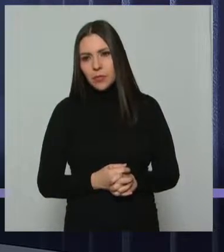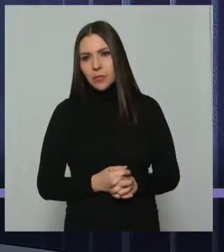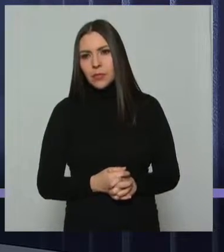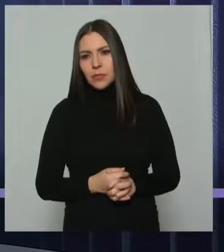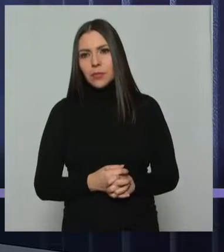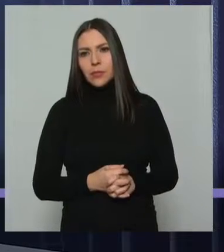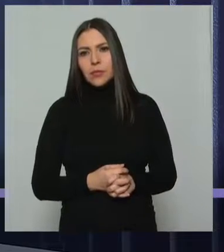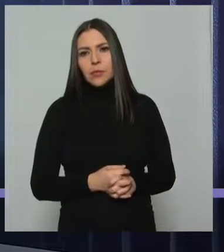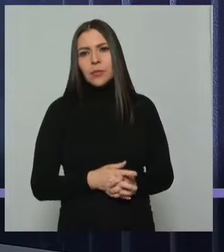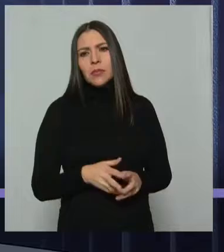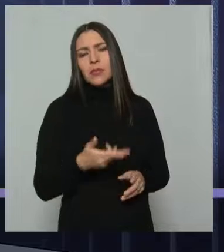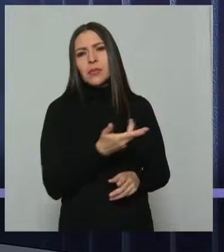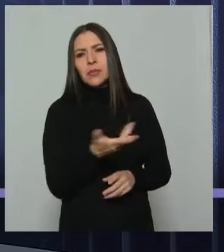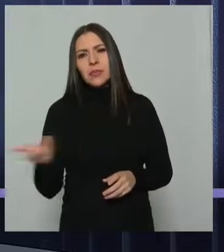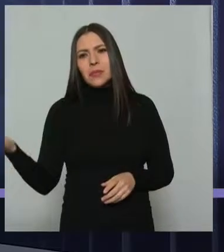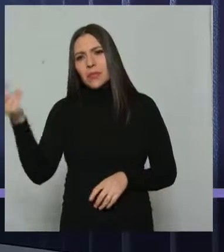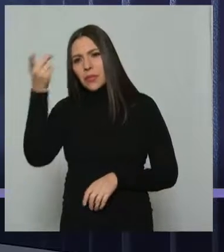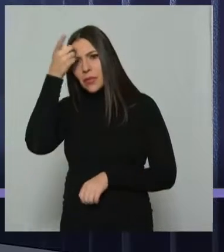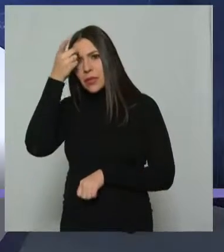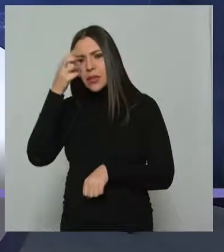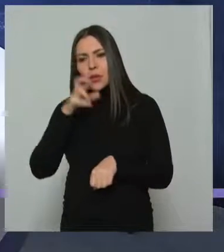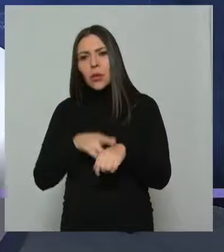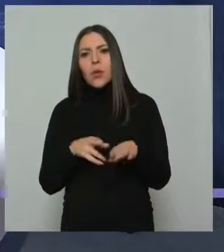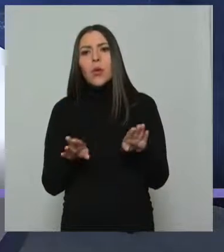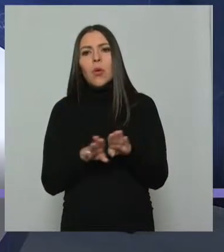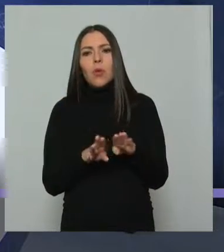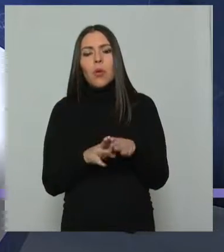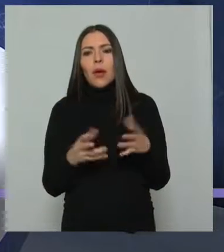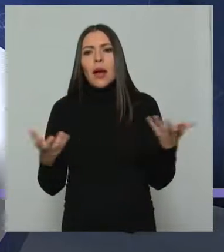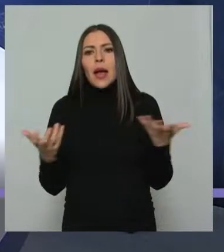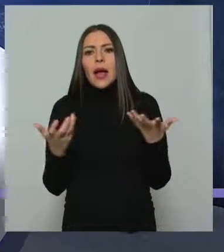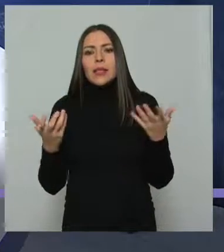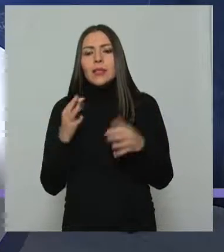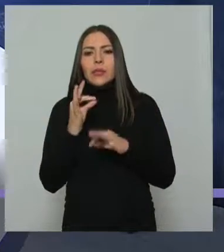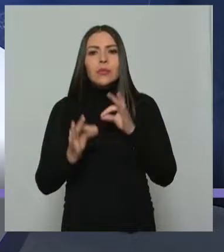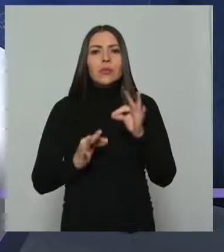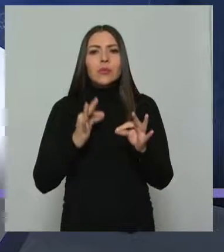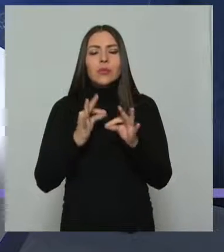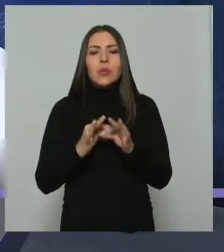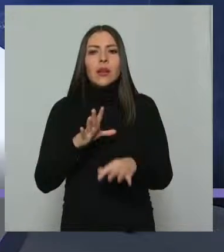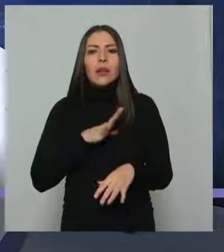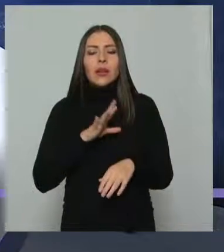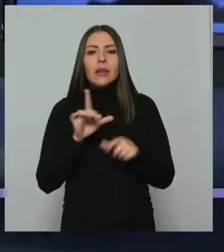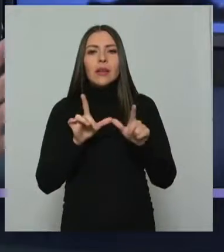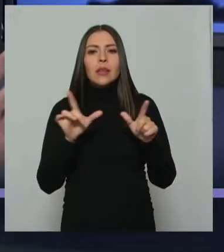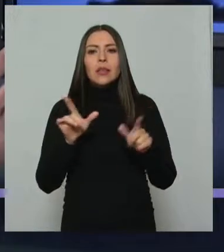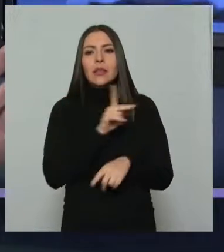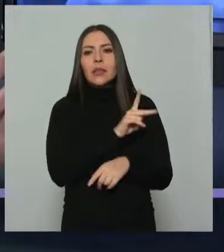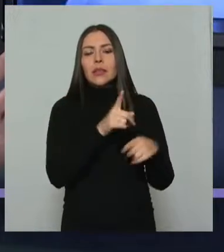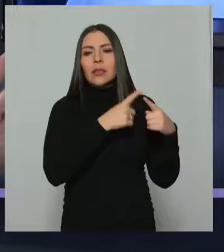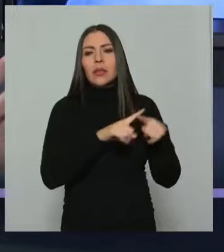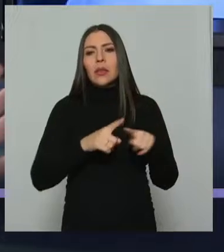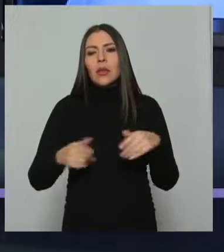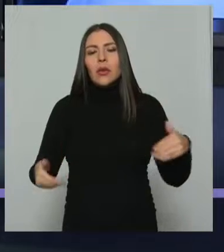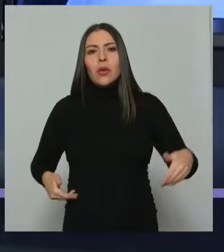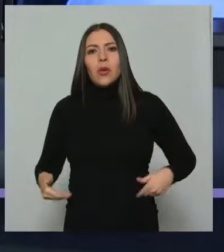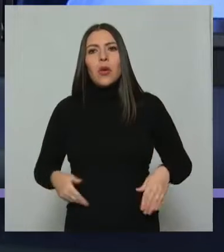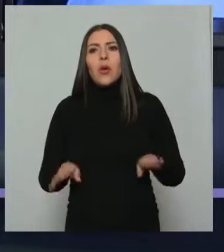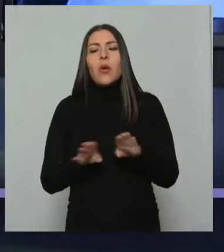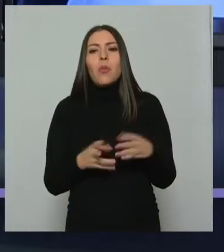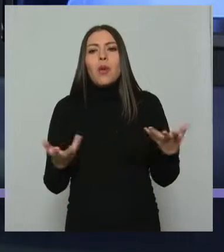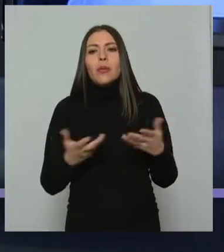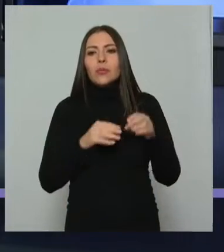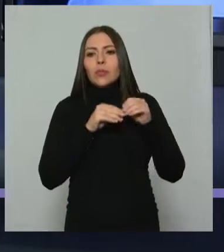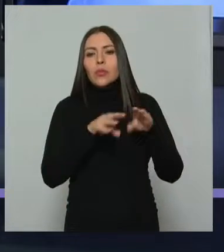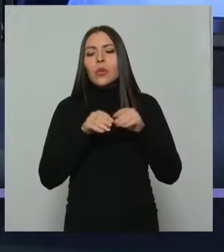amalgamar este mosaico de puestas en escena? Mira, nosotros abrimos una convocatoria. A